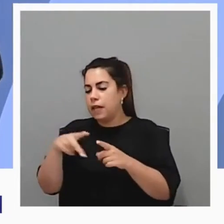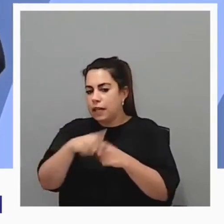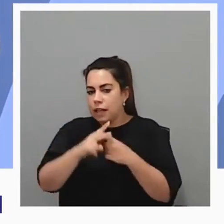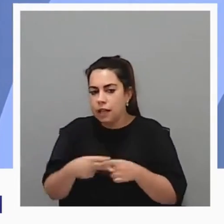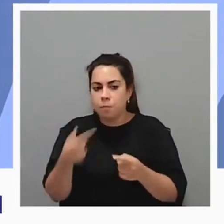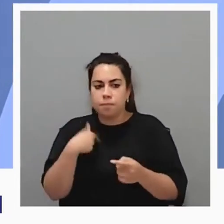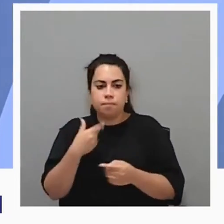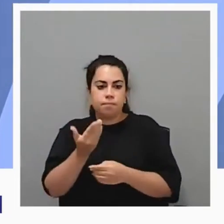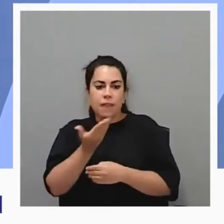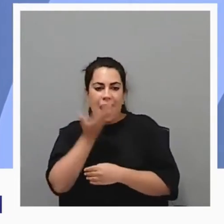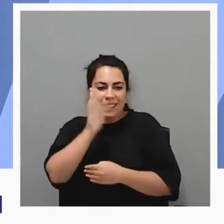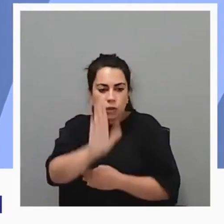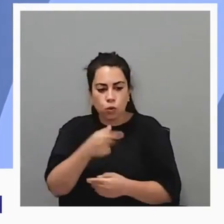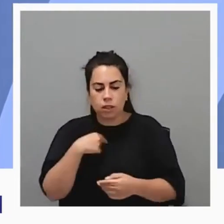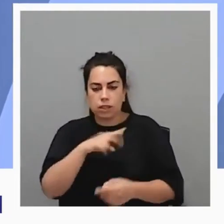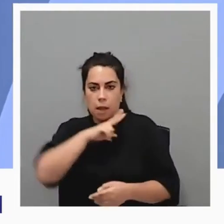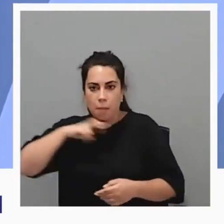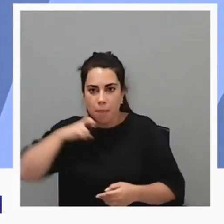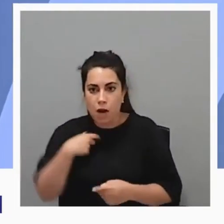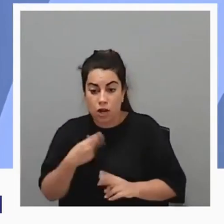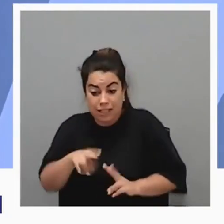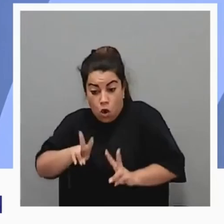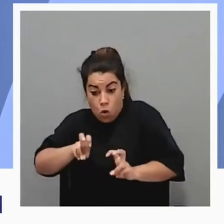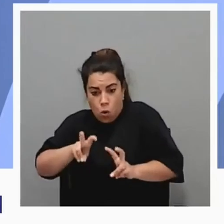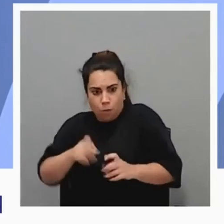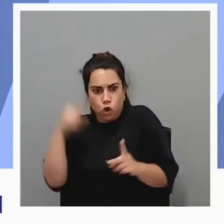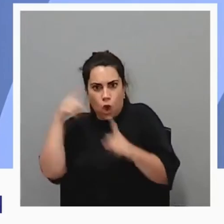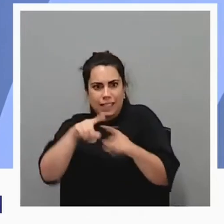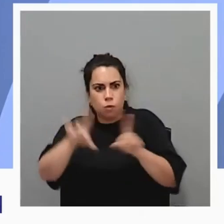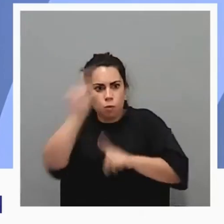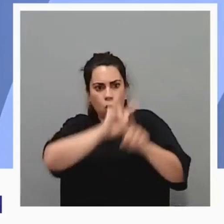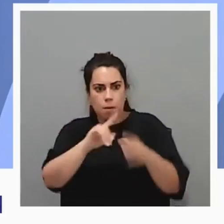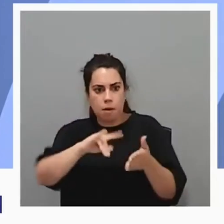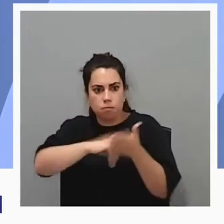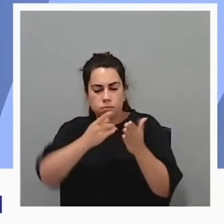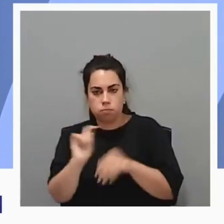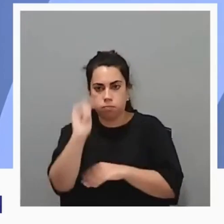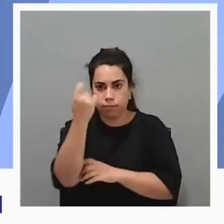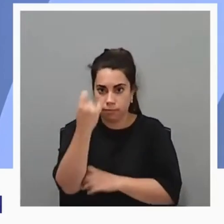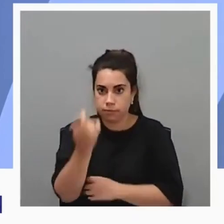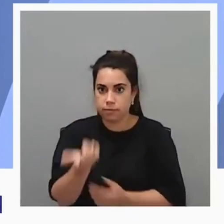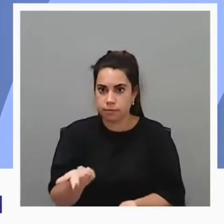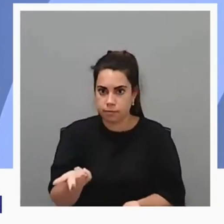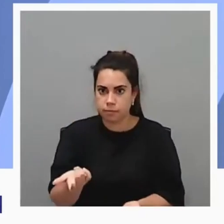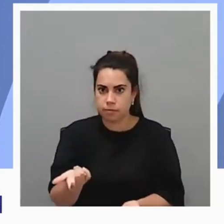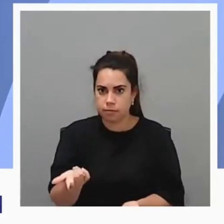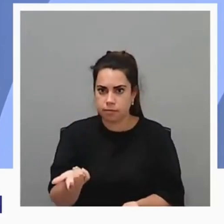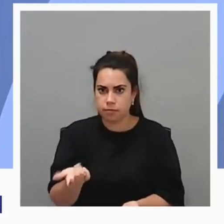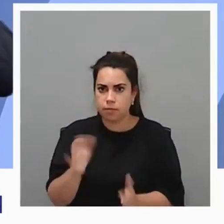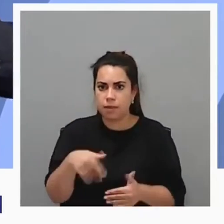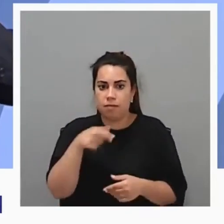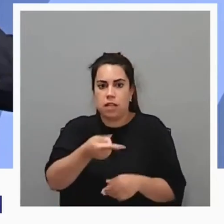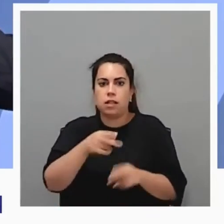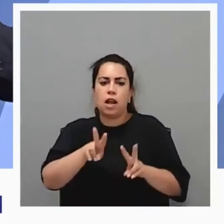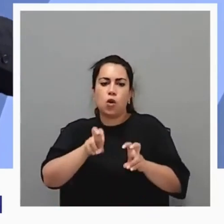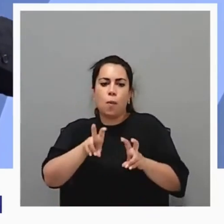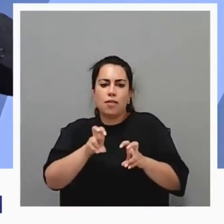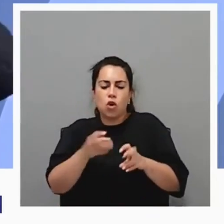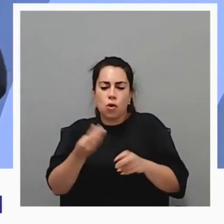con valores novedosos, es decir, innovando, esa innovación, ese estado del alma y